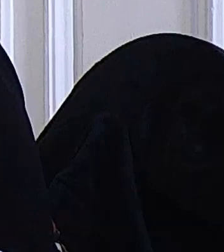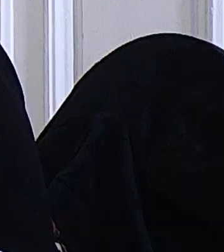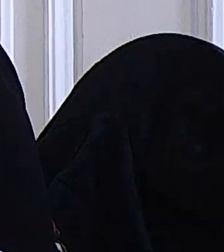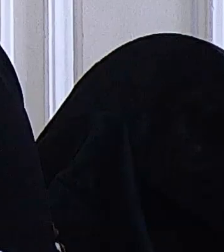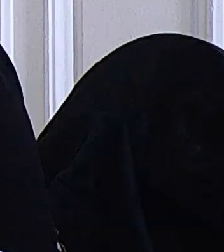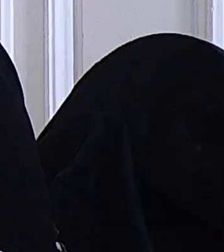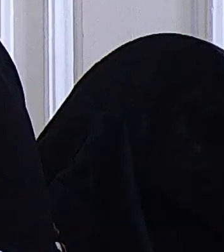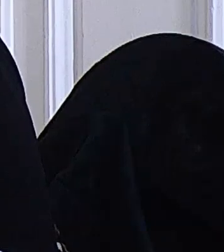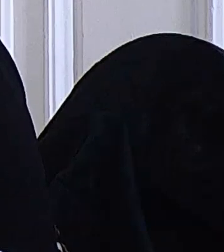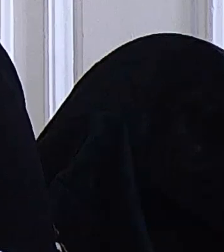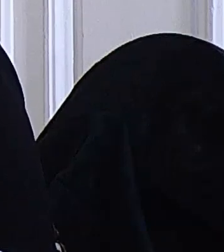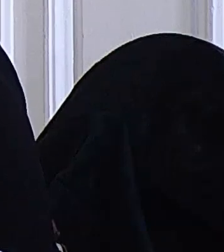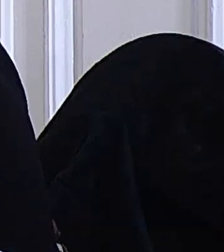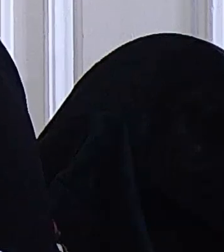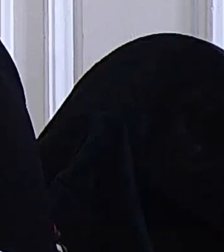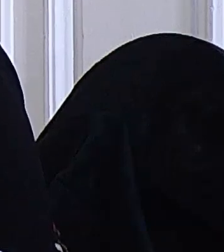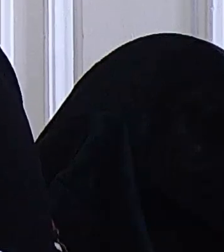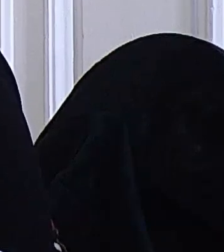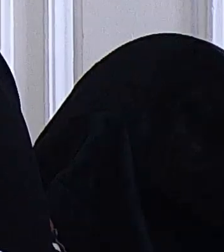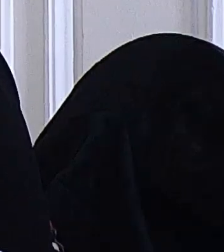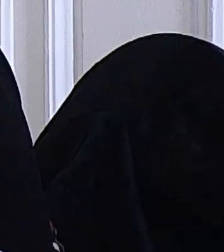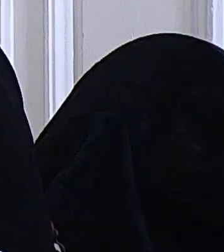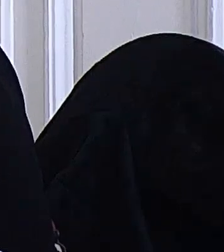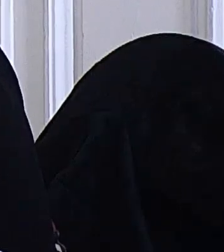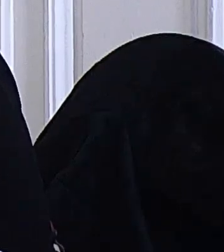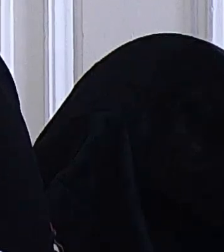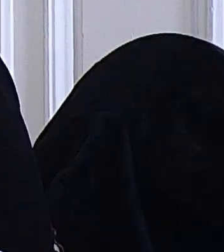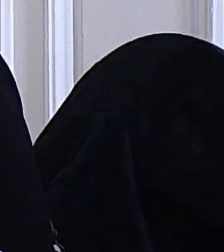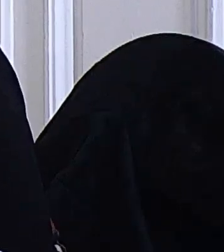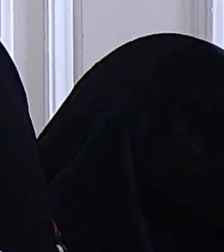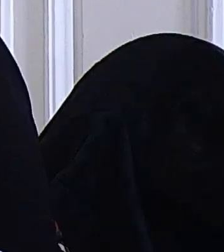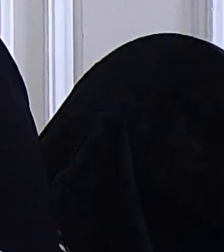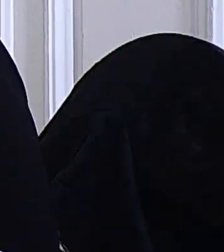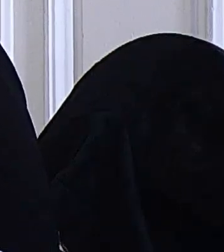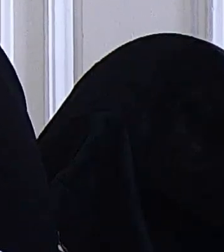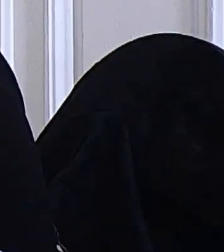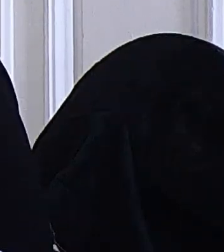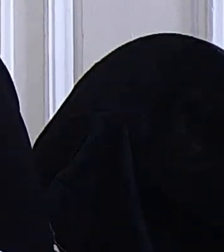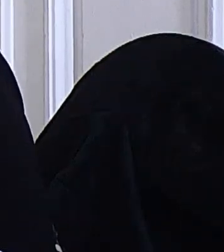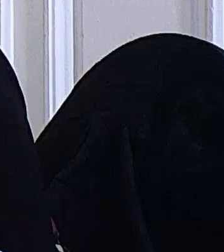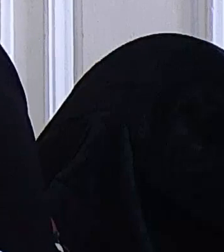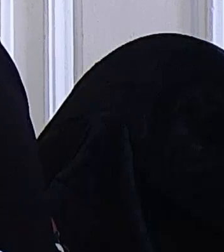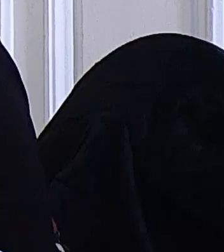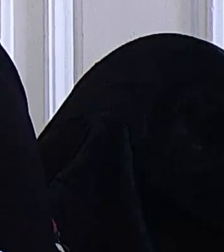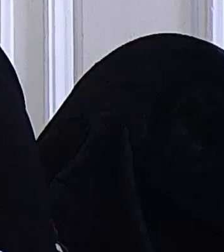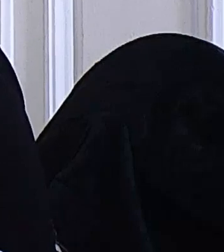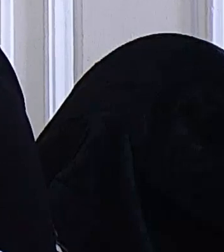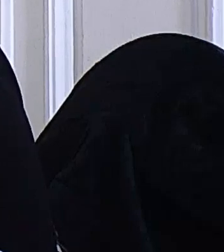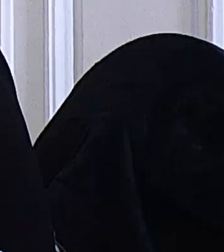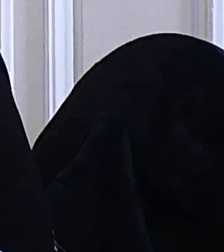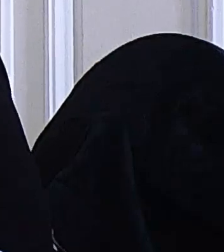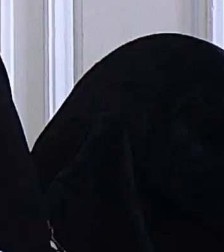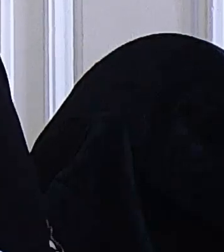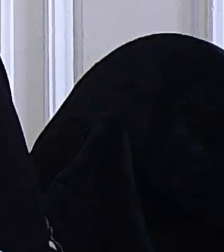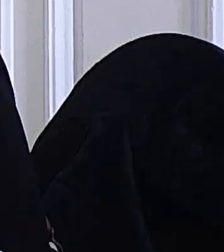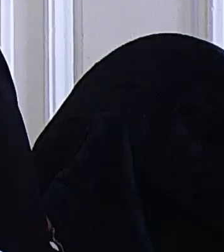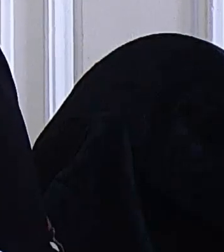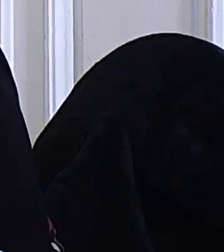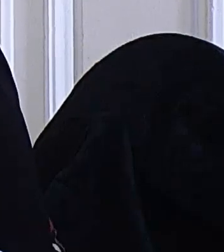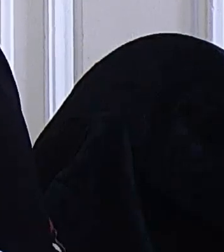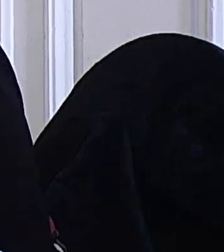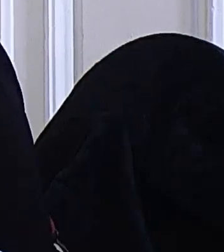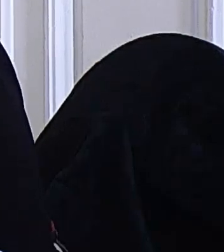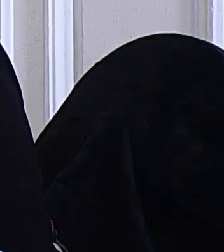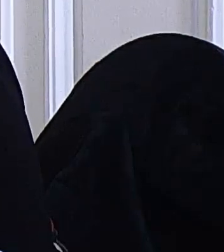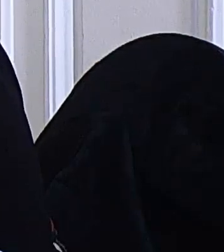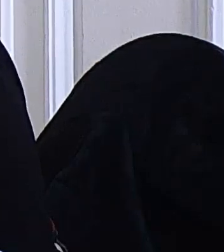de distintas comunidades del país y con ese material patrimonial hemos hecho teatro, cine y música. Este ejercicio